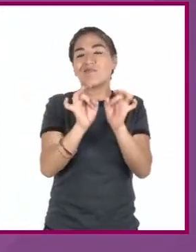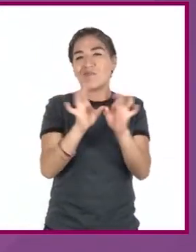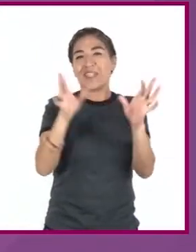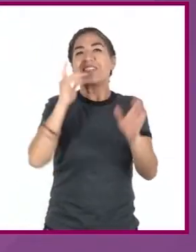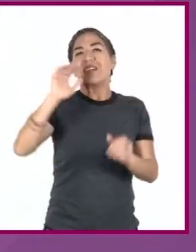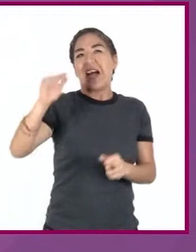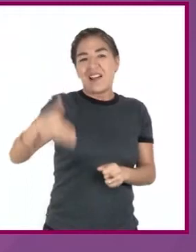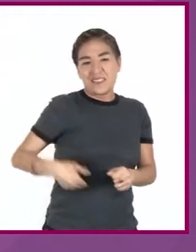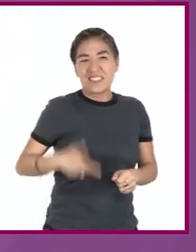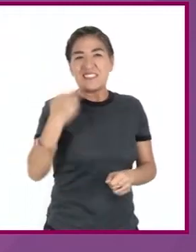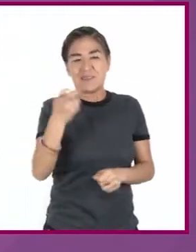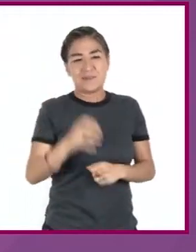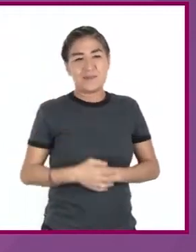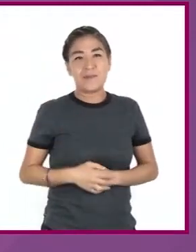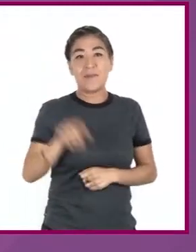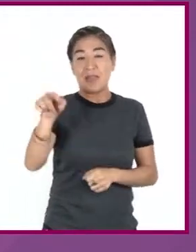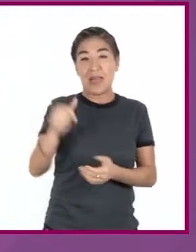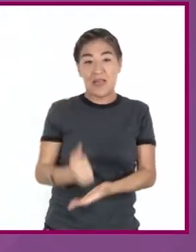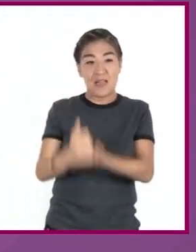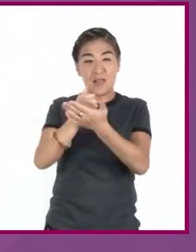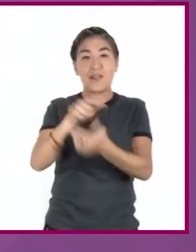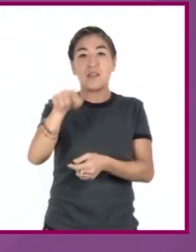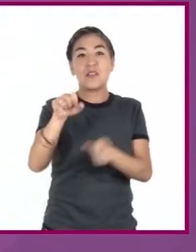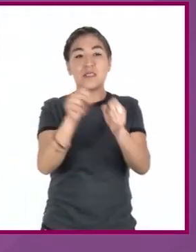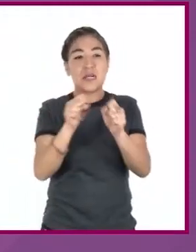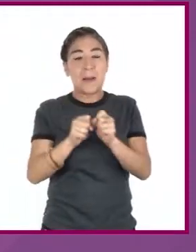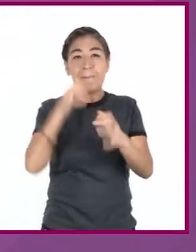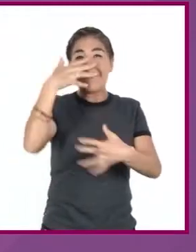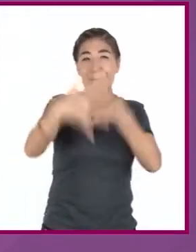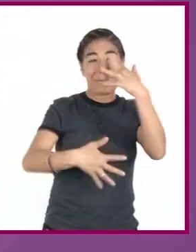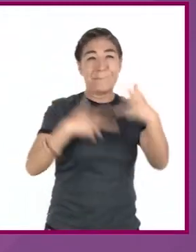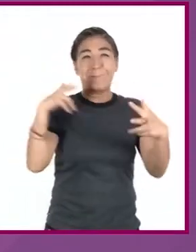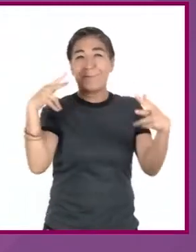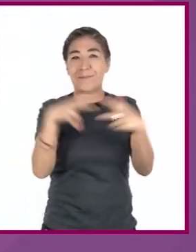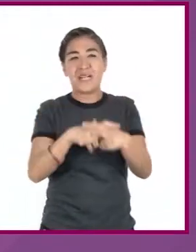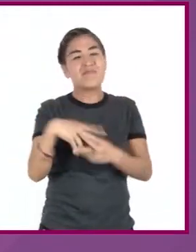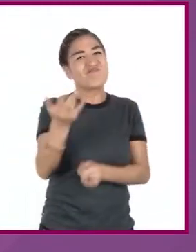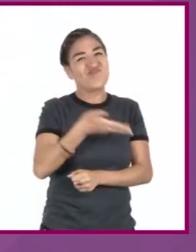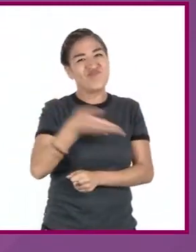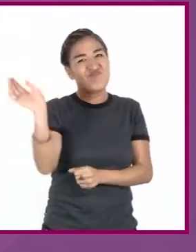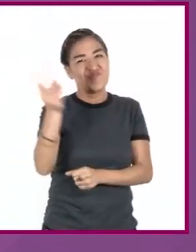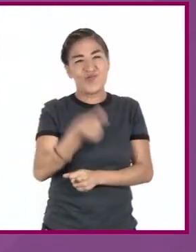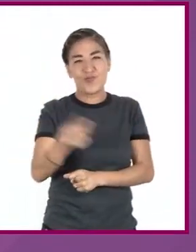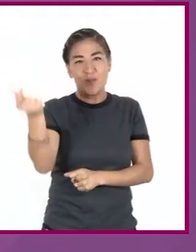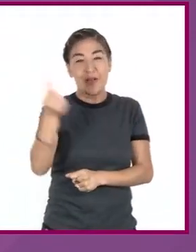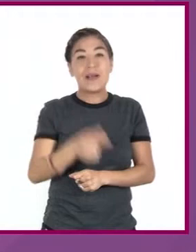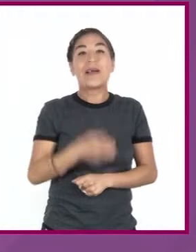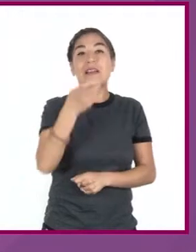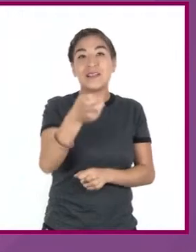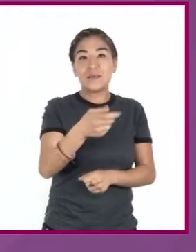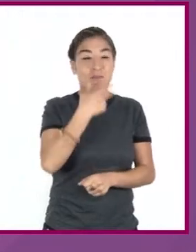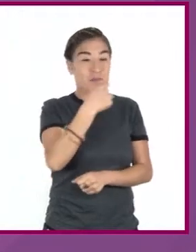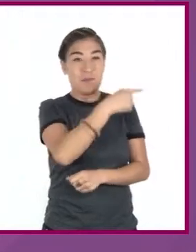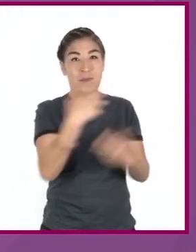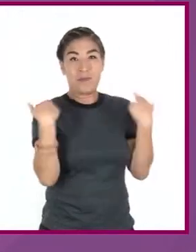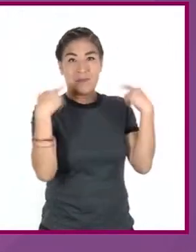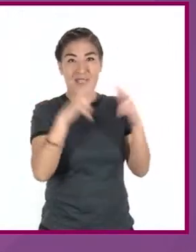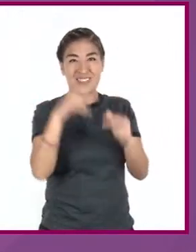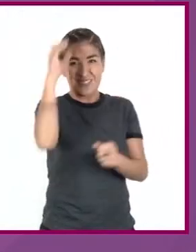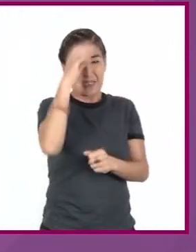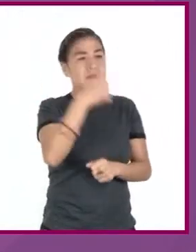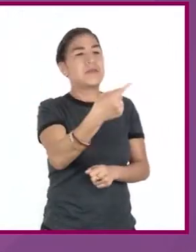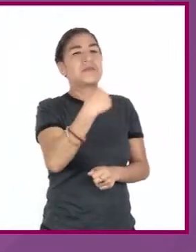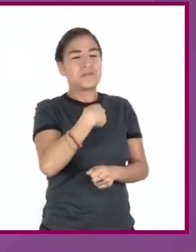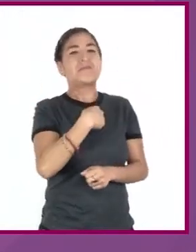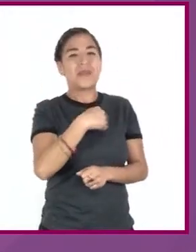Institution, donde su ayudante en la sala tuvo una pelea y fue despedido. Davy me nombró su ayudante en la sala y después me